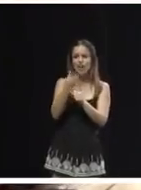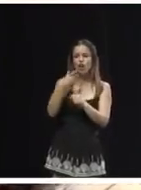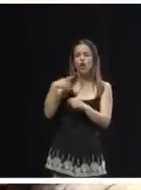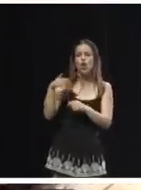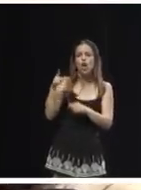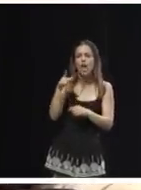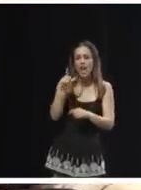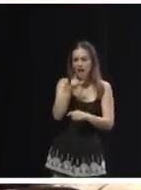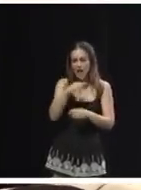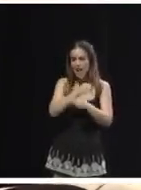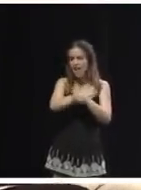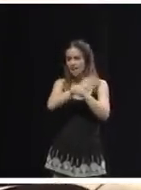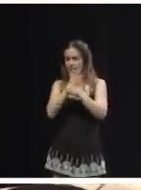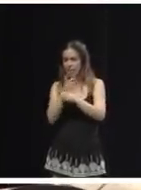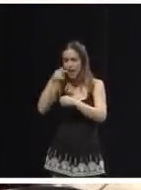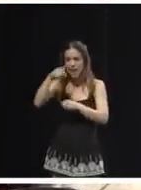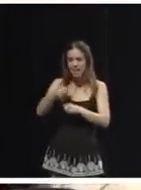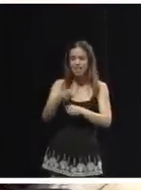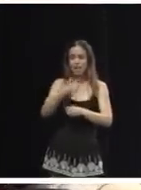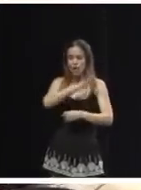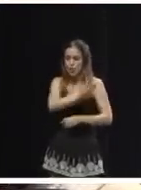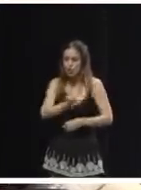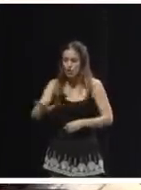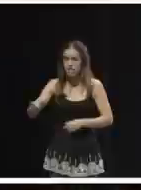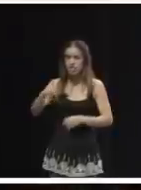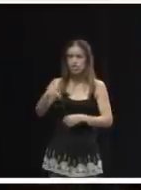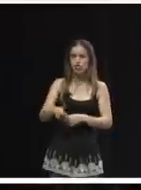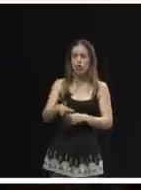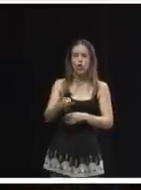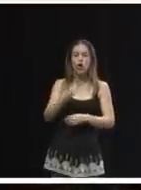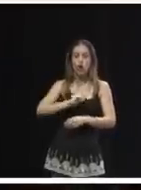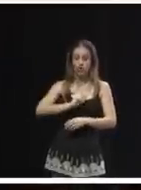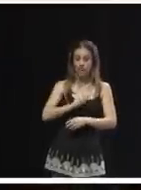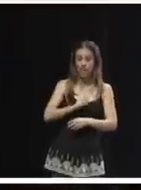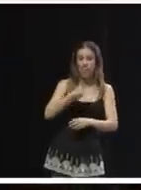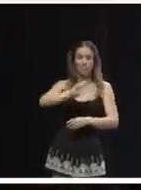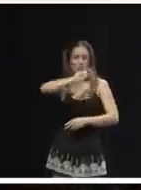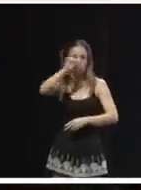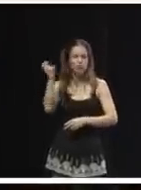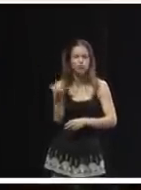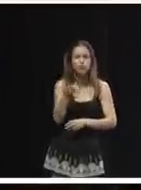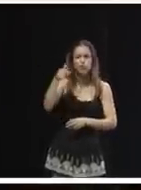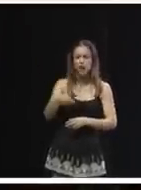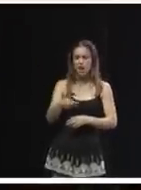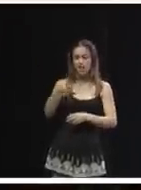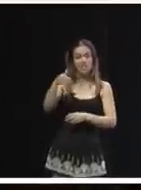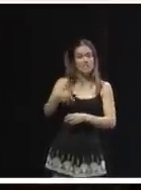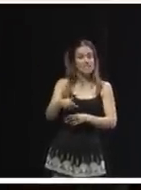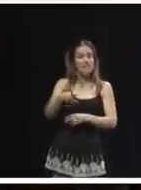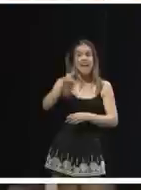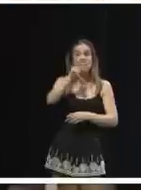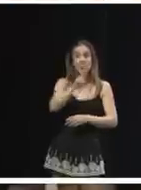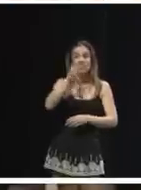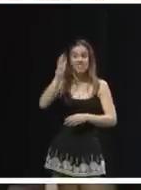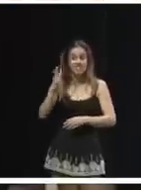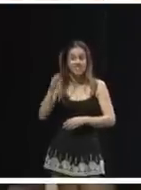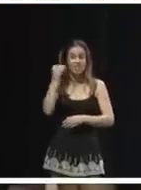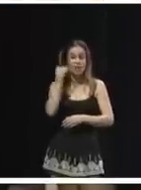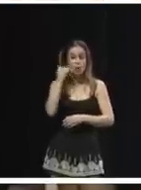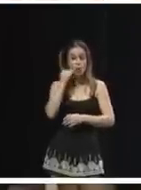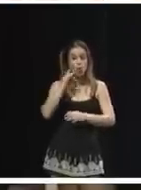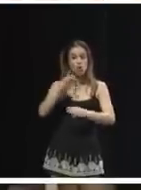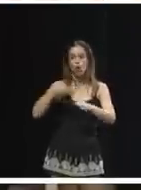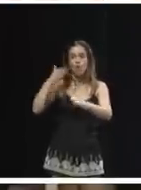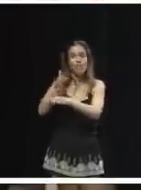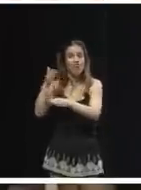las personas trans, con nuestros niños y con nuestras niñas. Y que nadie se quede el día 23 sin ir a su colegio electoral, y que vaya con una